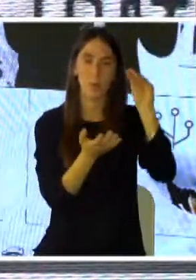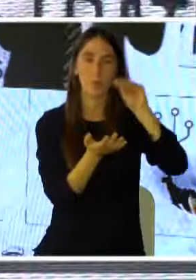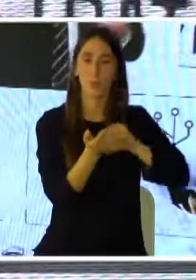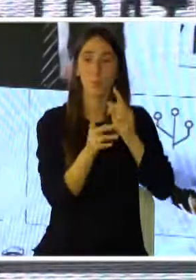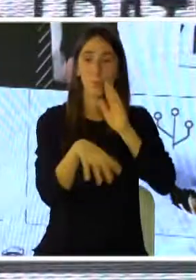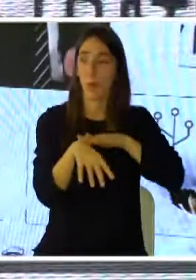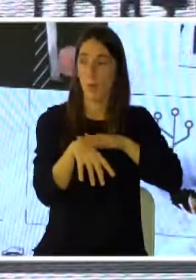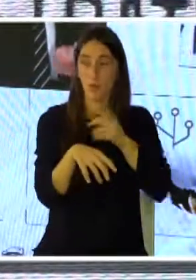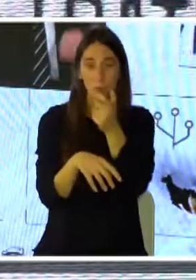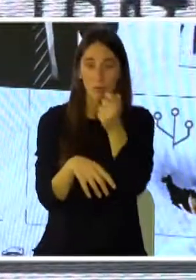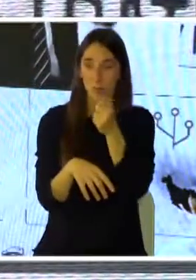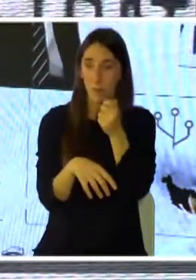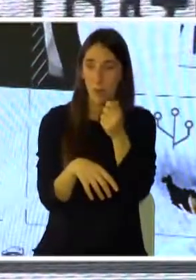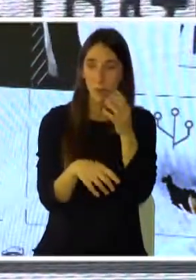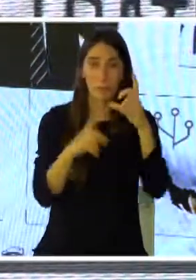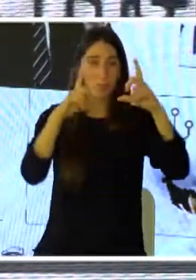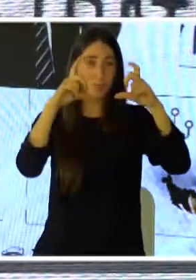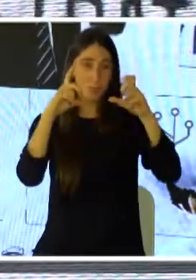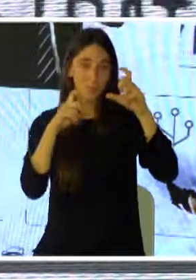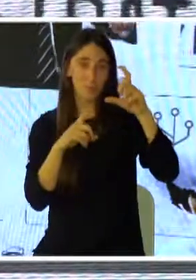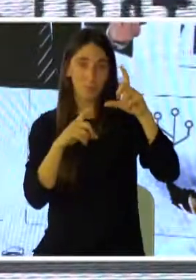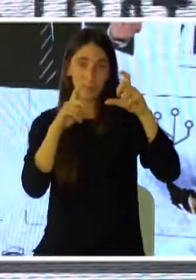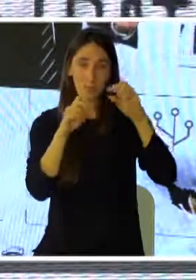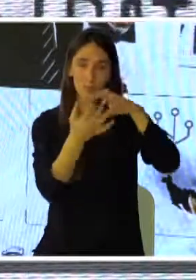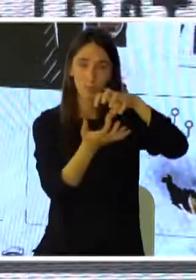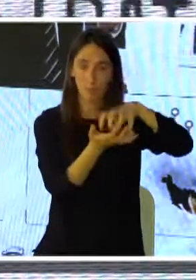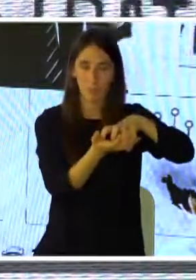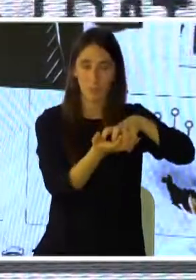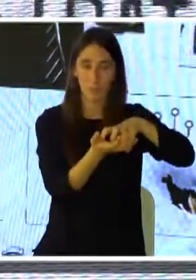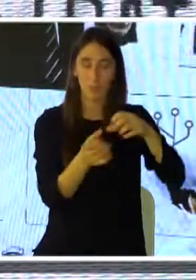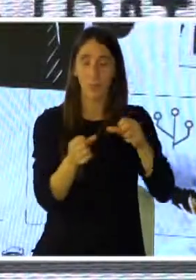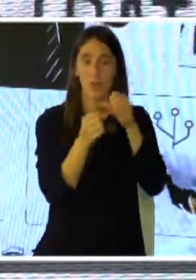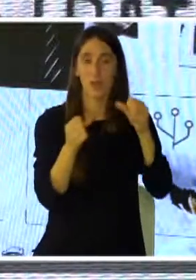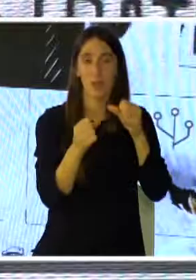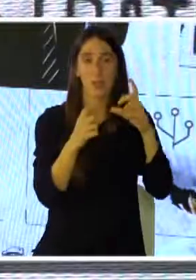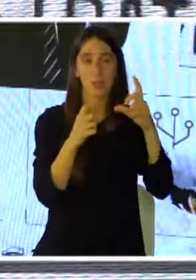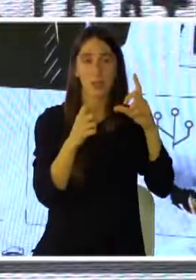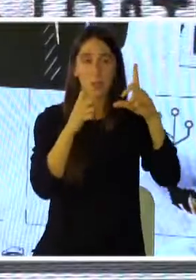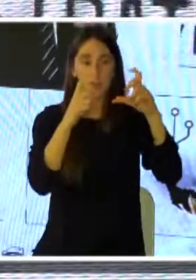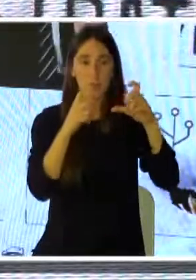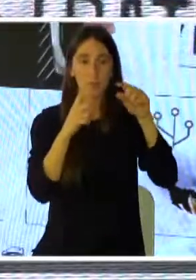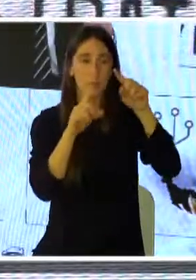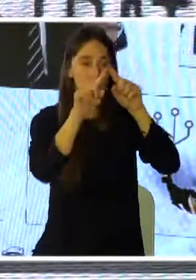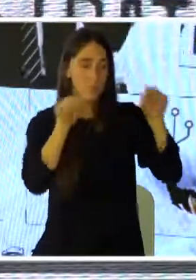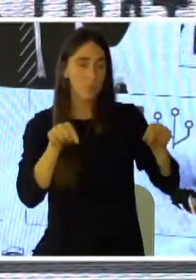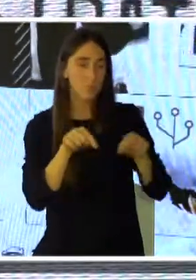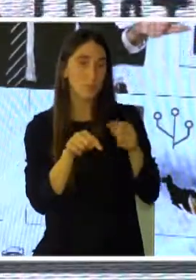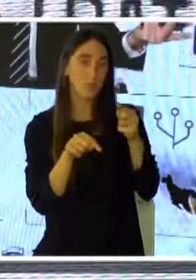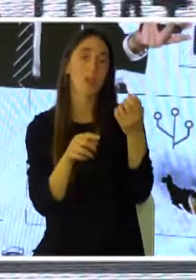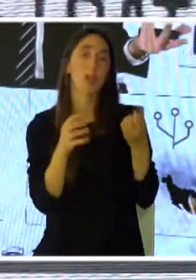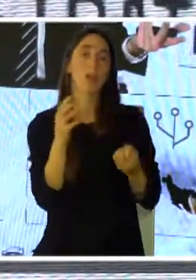momento tomar una fotografía, hacer una captura de esa incidencia que